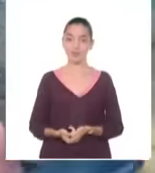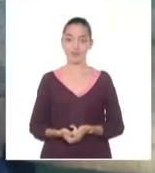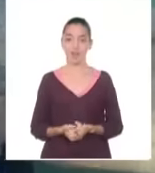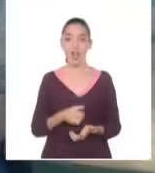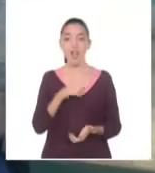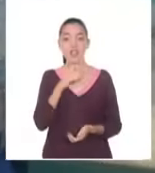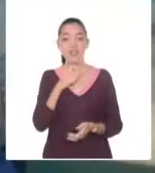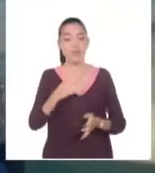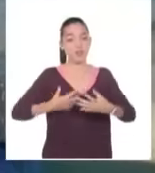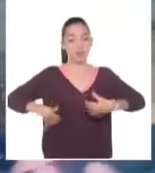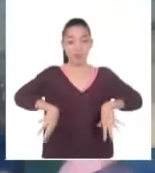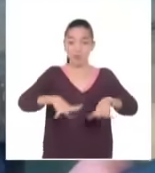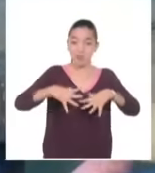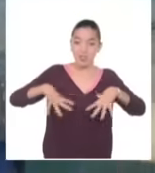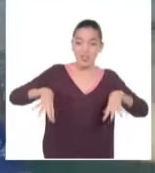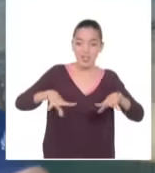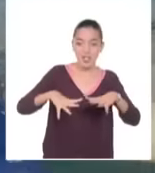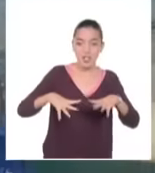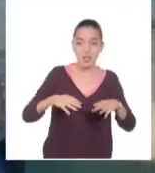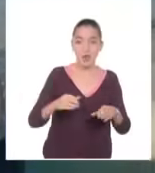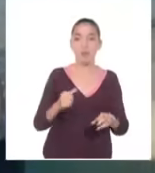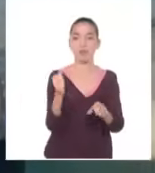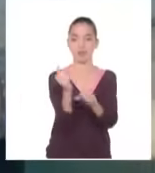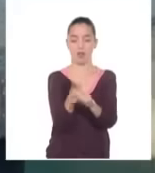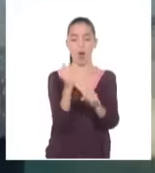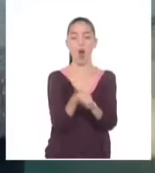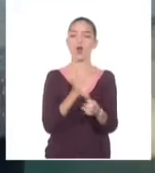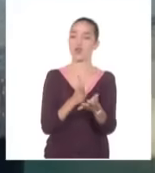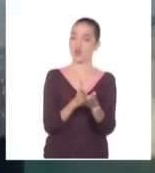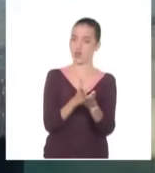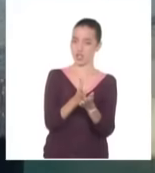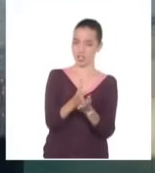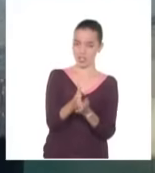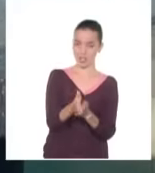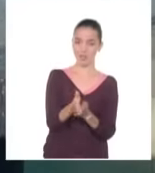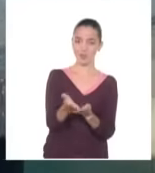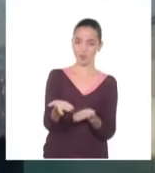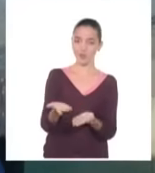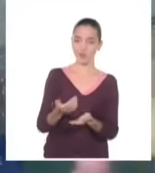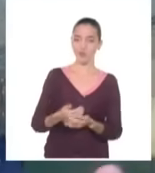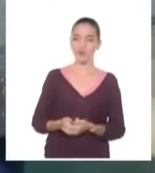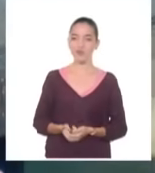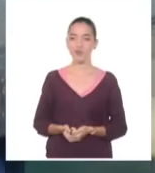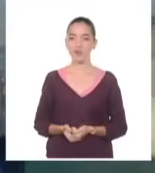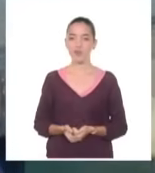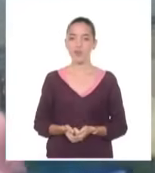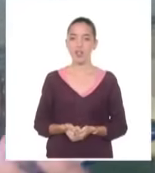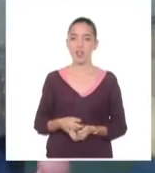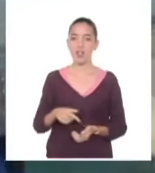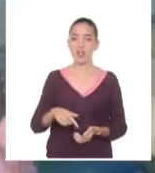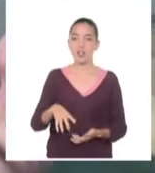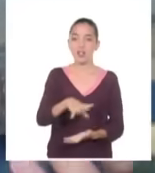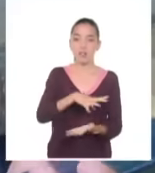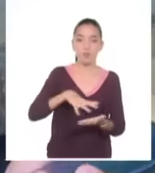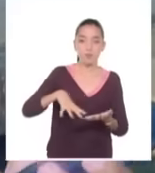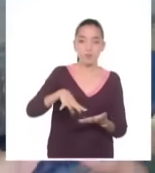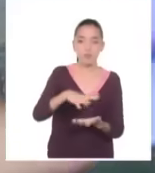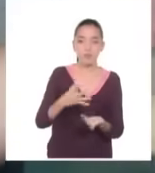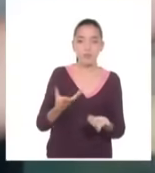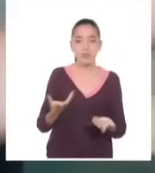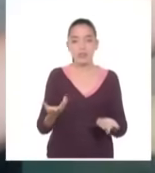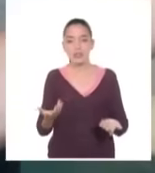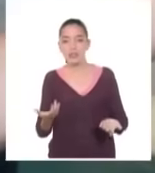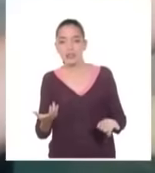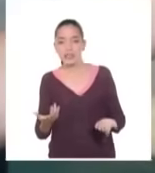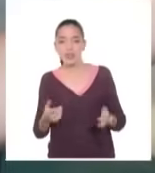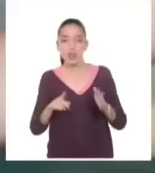sigue trabajando. Las altas temperaturas en días recientes, pues en esta zona del país se reportaban 39, 40 grados Celsius,